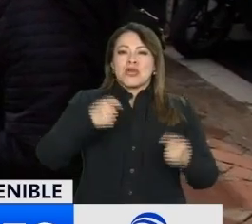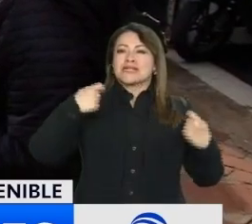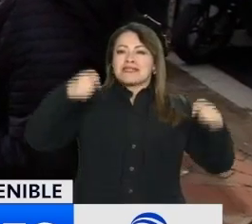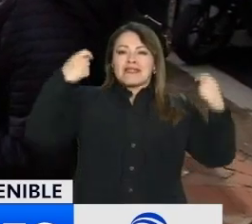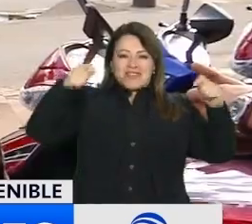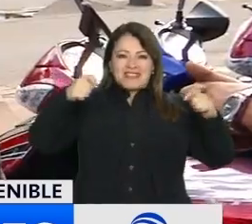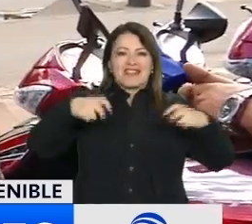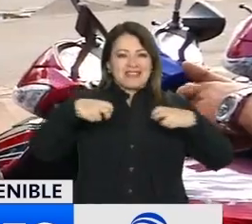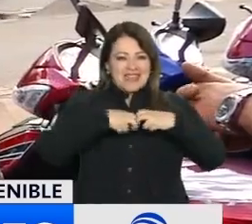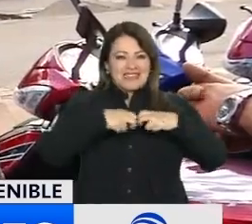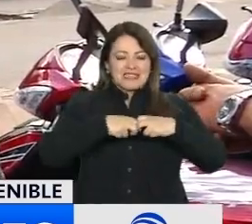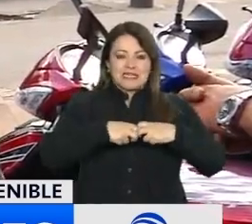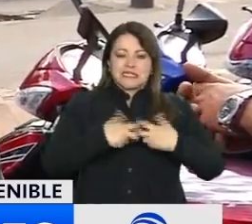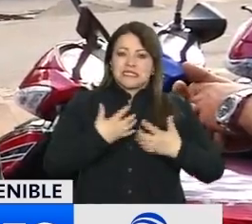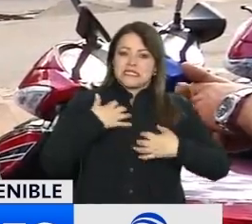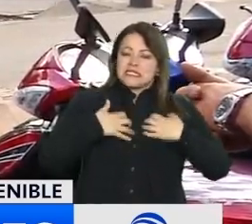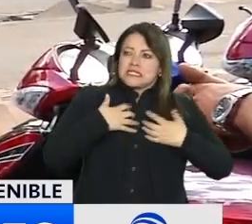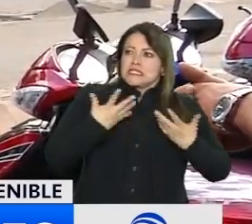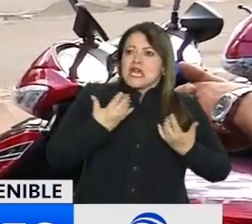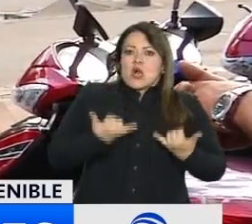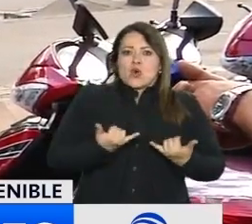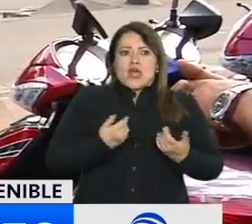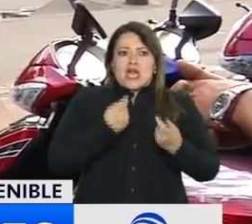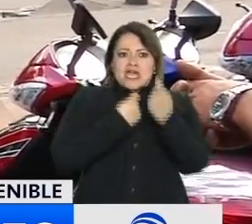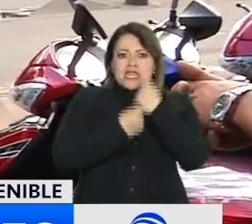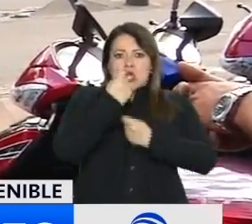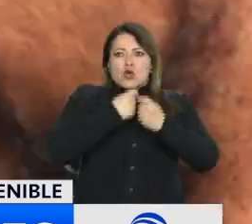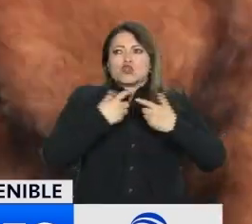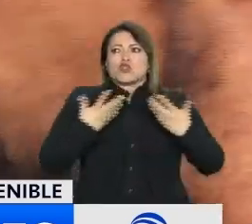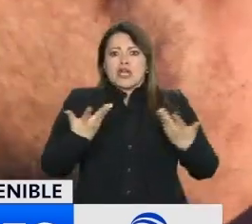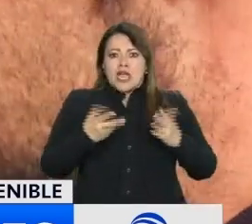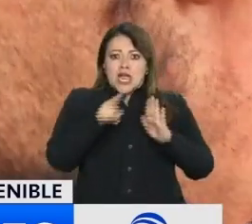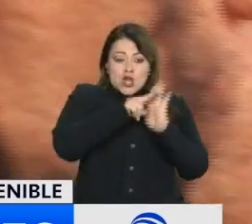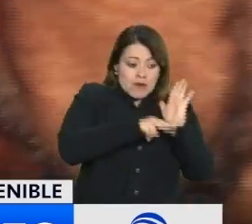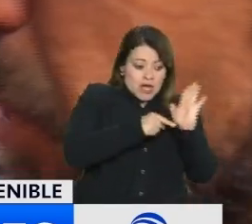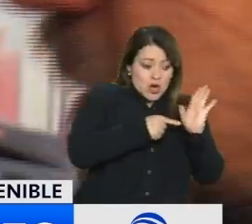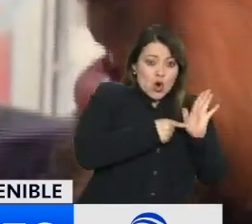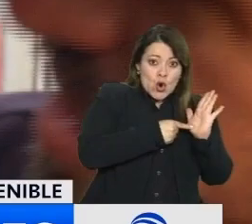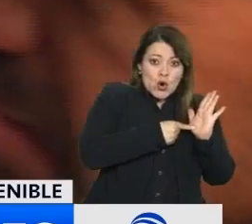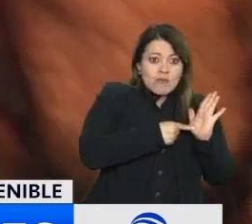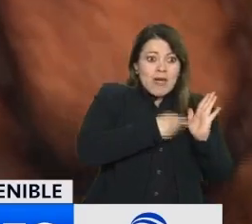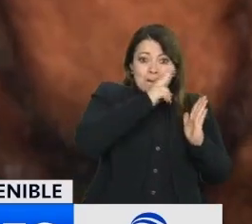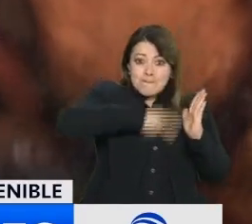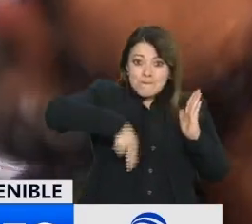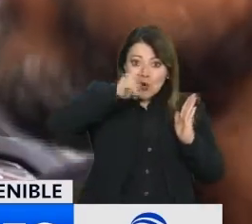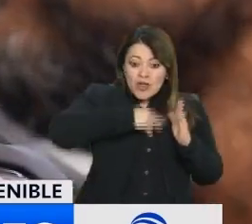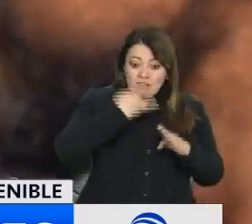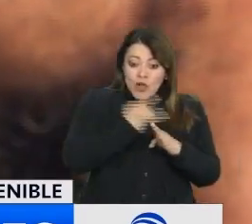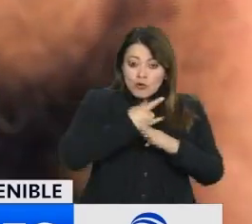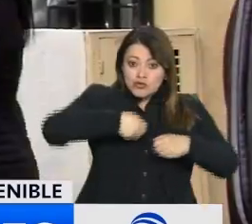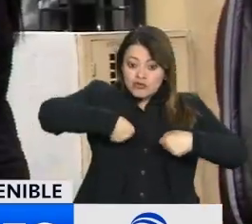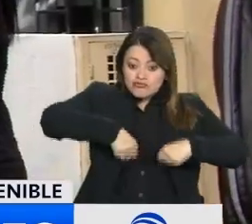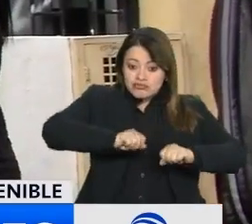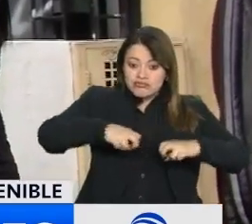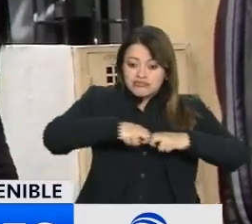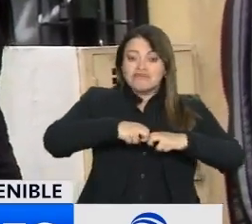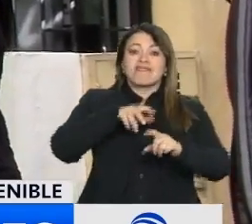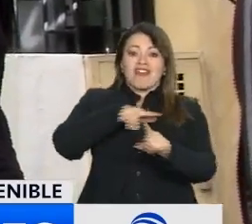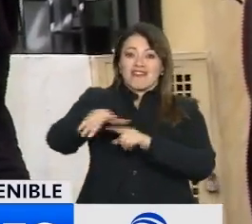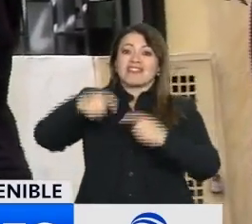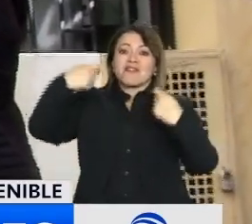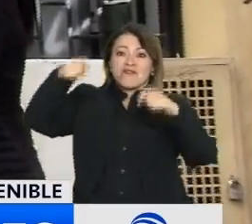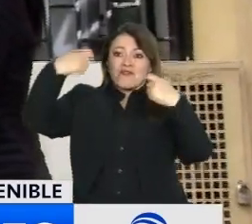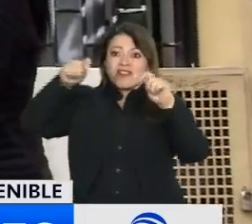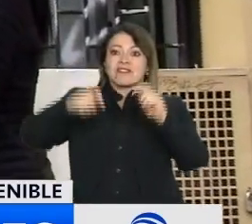eléctricos temen por el futuro financiero de su actividad, pues aseguran que con la reglamentación habrá una notable reducción en la demanda.